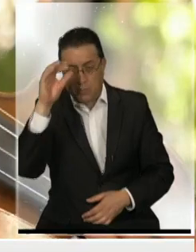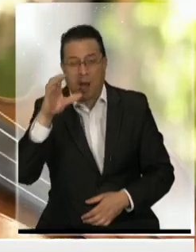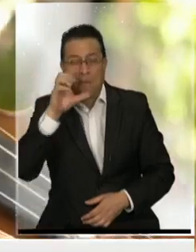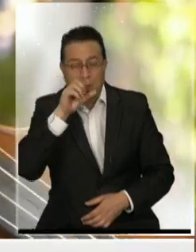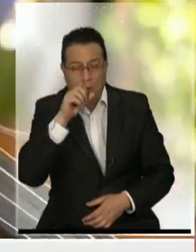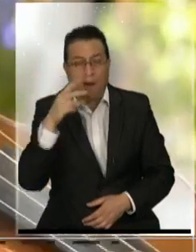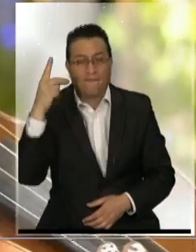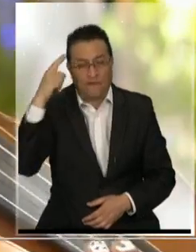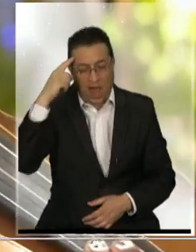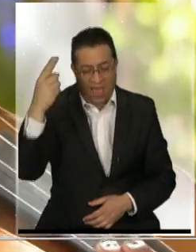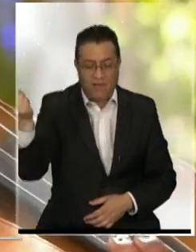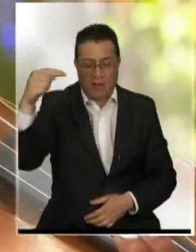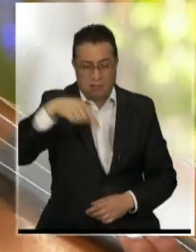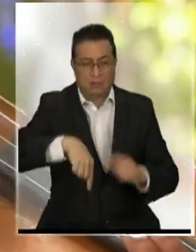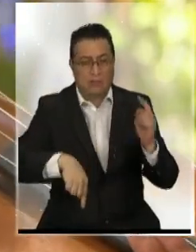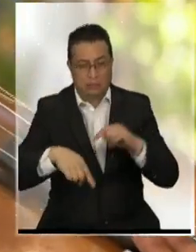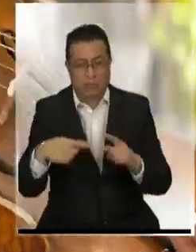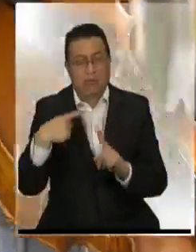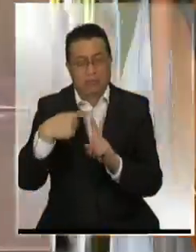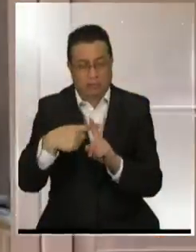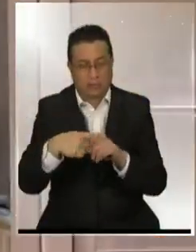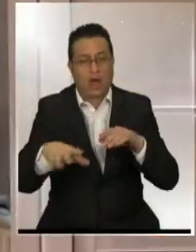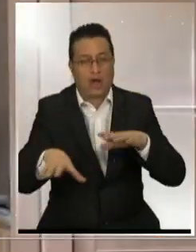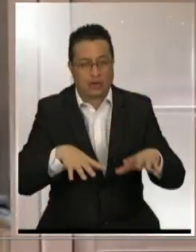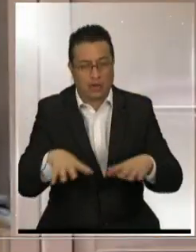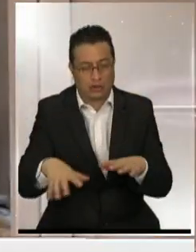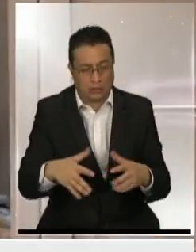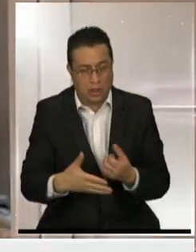que venimos a este país a aportar muchas cosas.